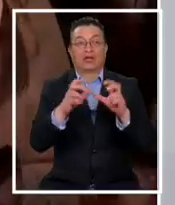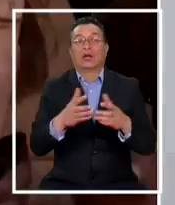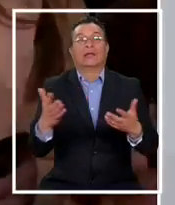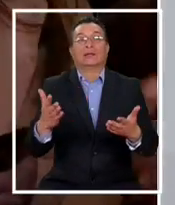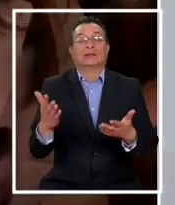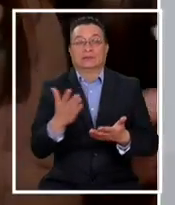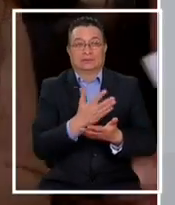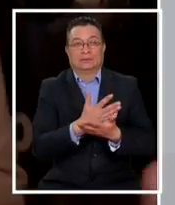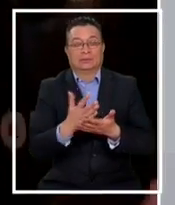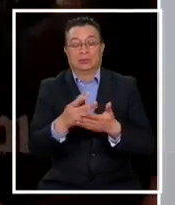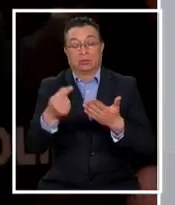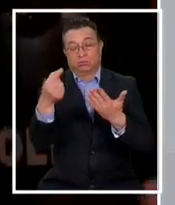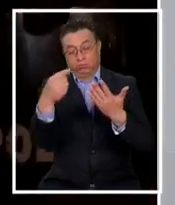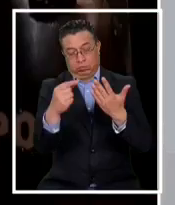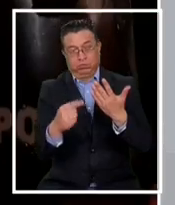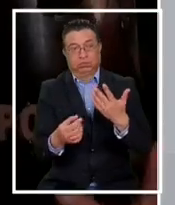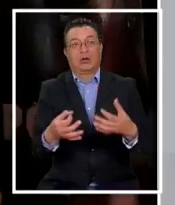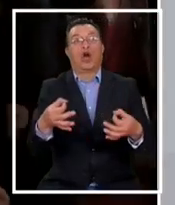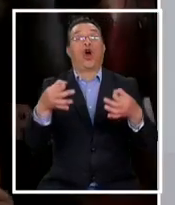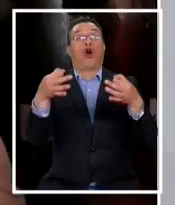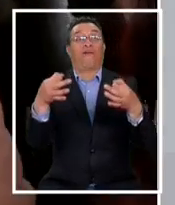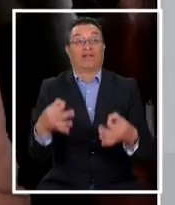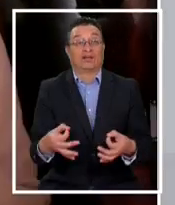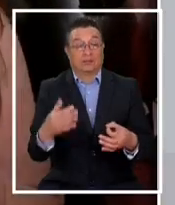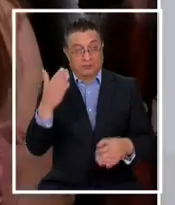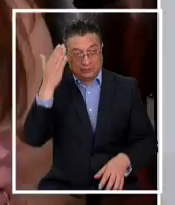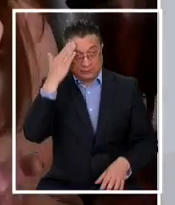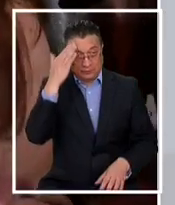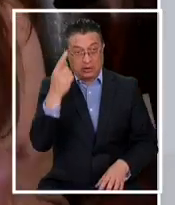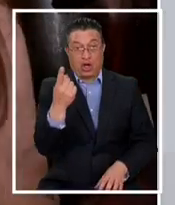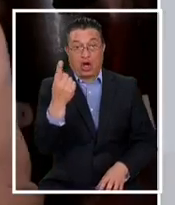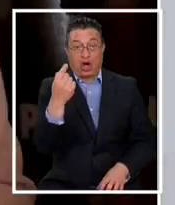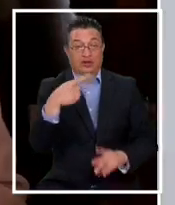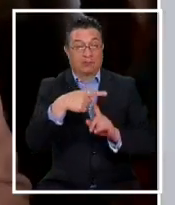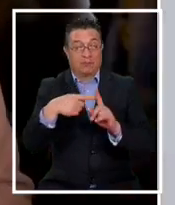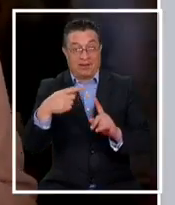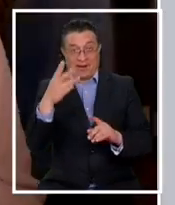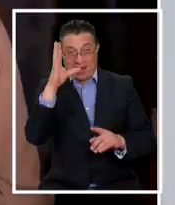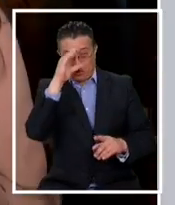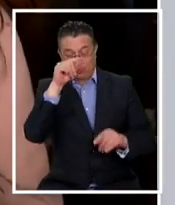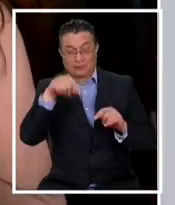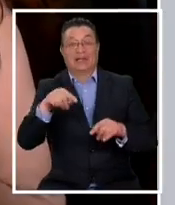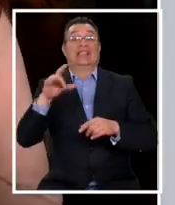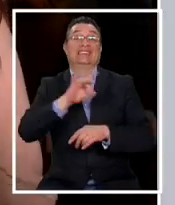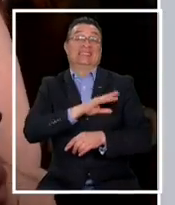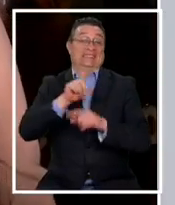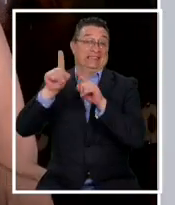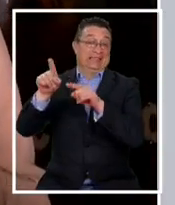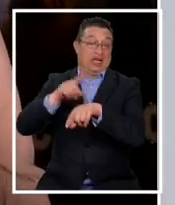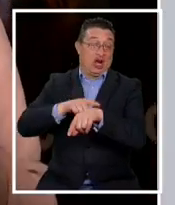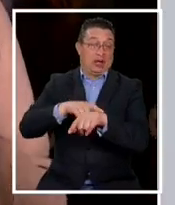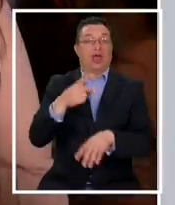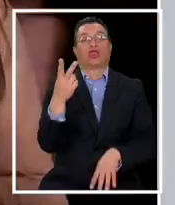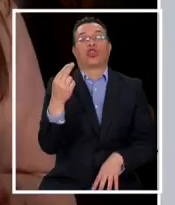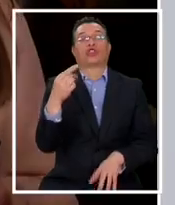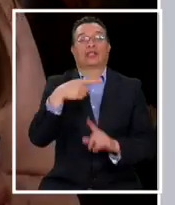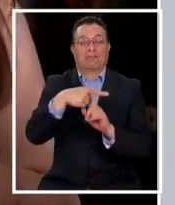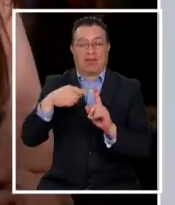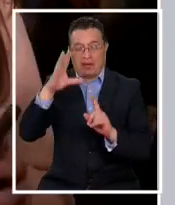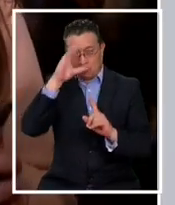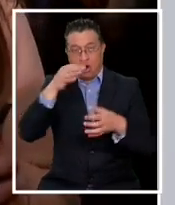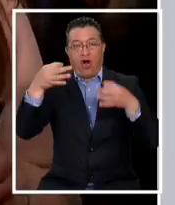ser los resultados oficiales recordemos 11 y 30 de la noche 12 en 30 hora de chile los primeros resultados oficiales